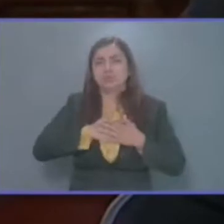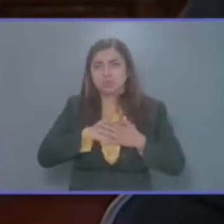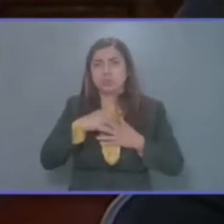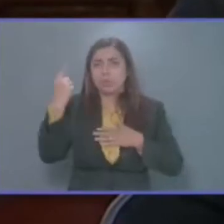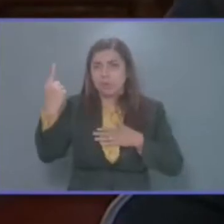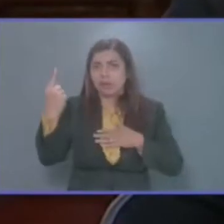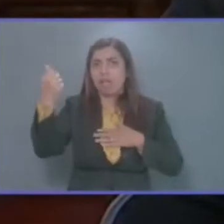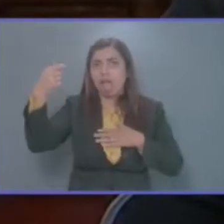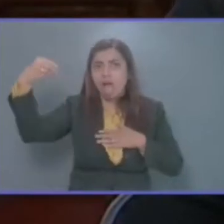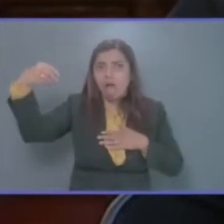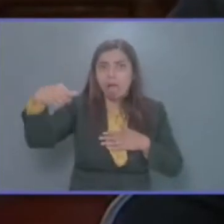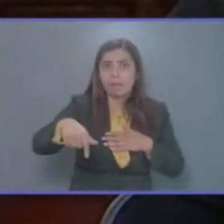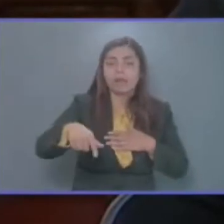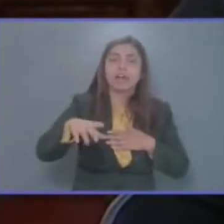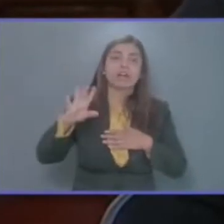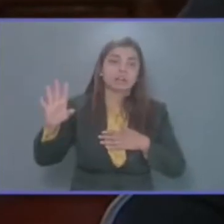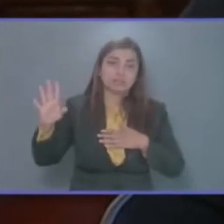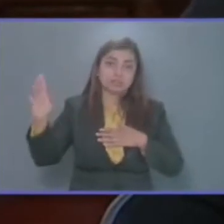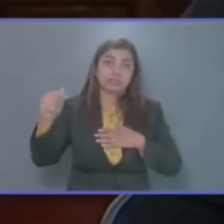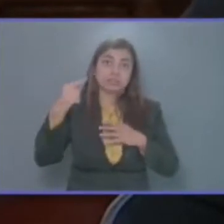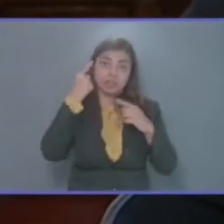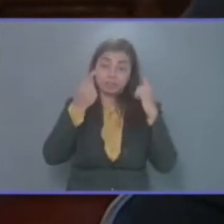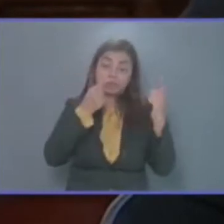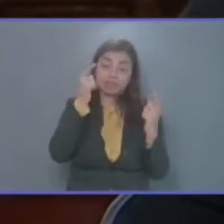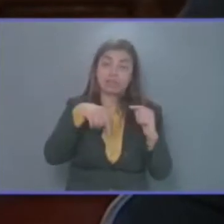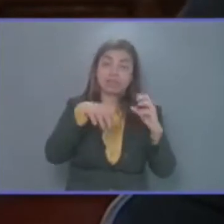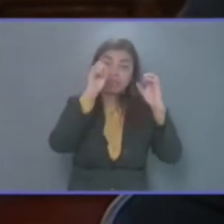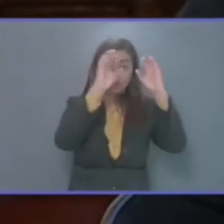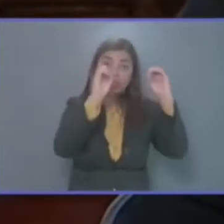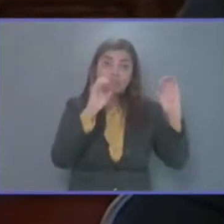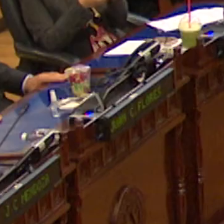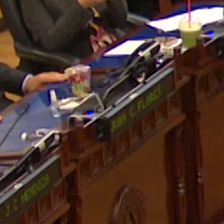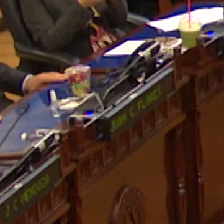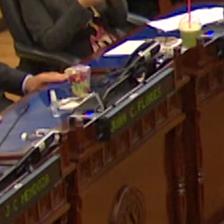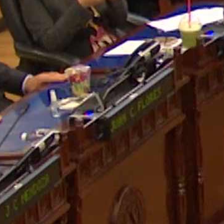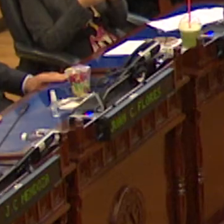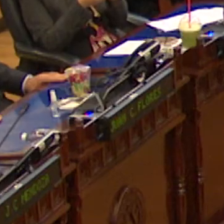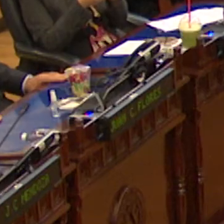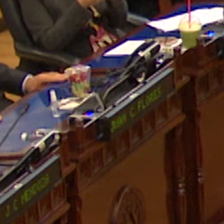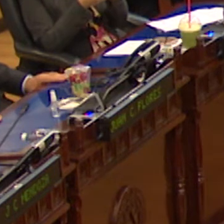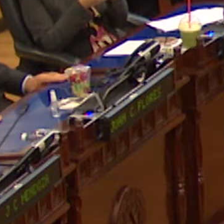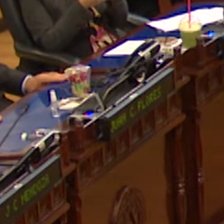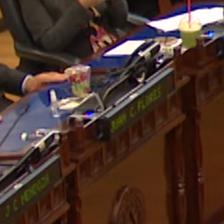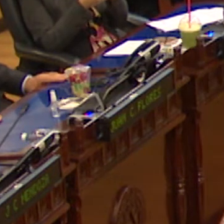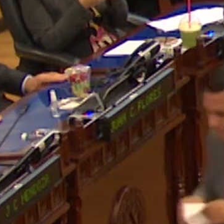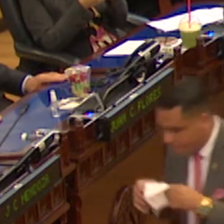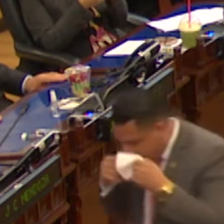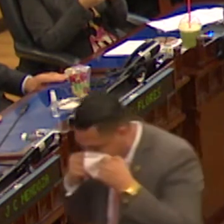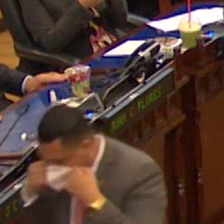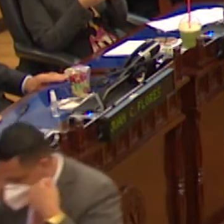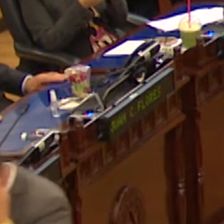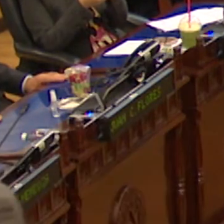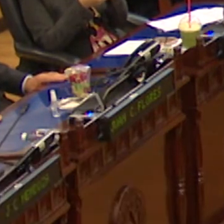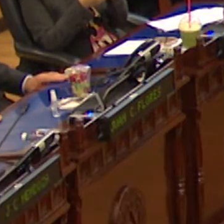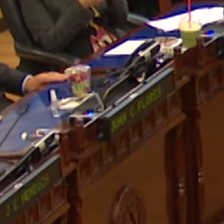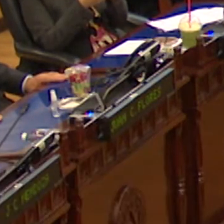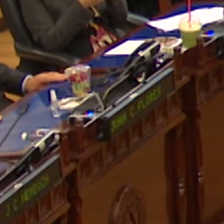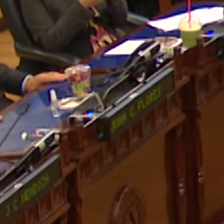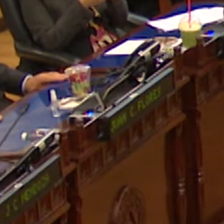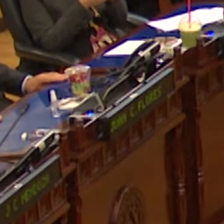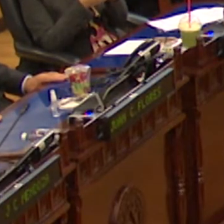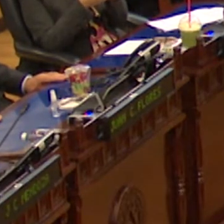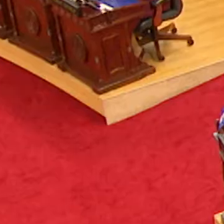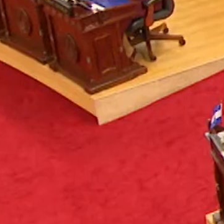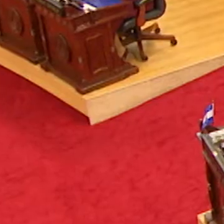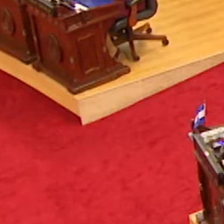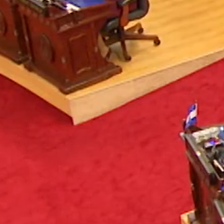estas personas salvadoreñas que vienen a visitarnos en esta época de Navidad y de Año Nuevo. Por parte de la fracción legislativa del